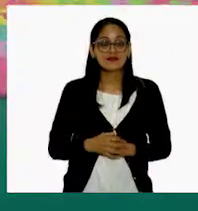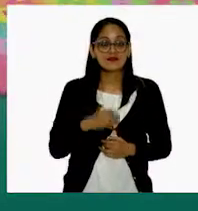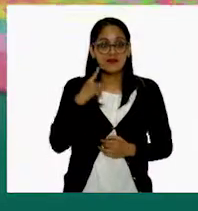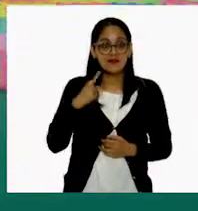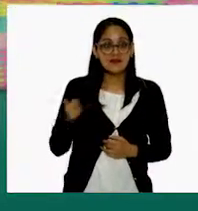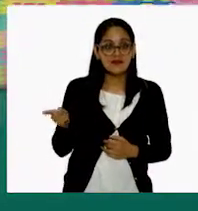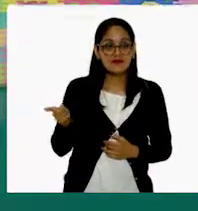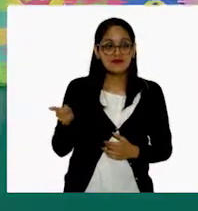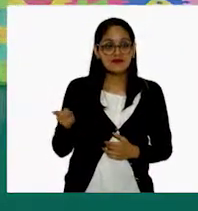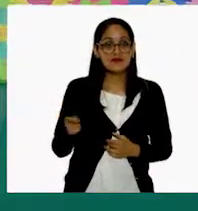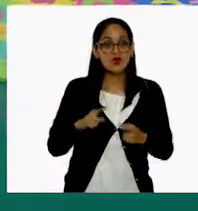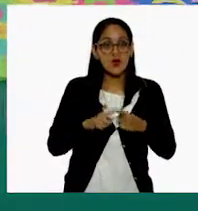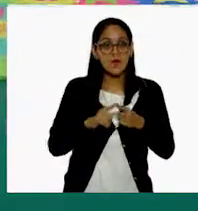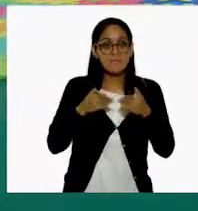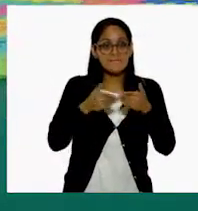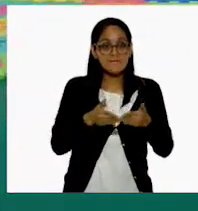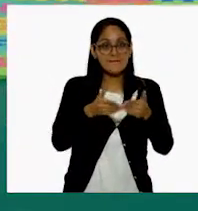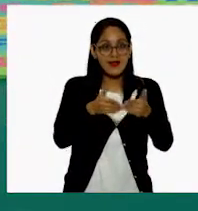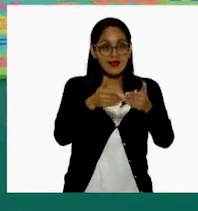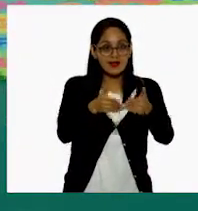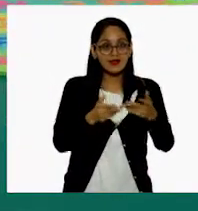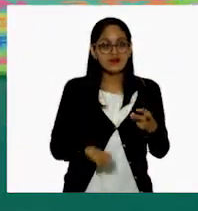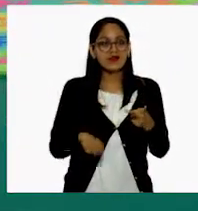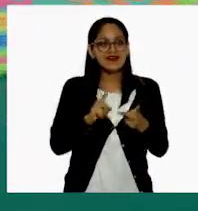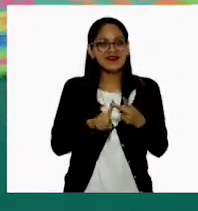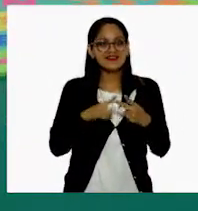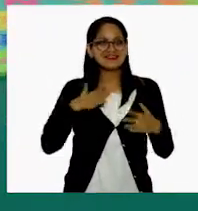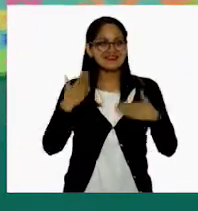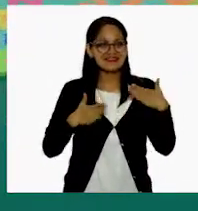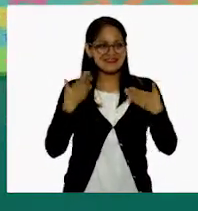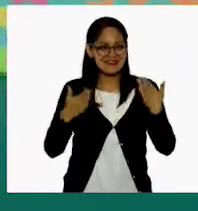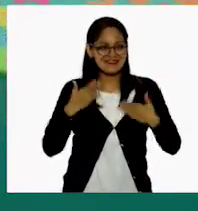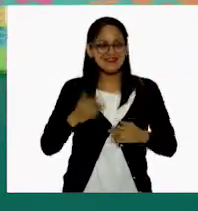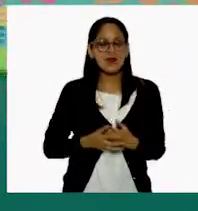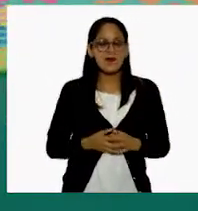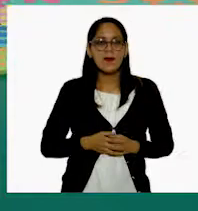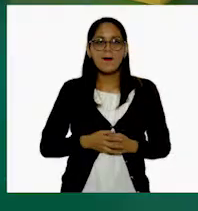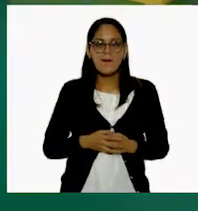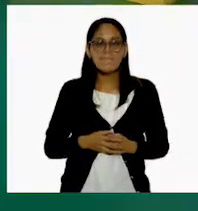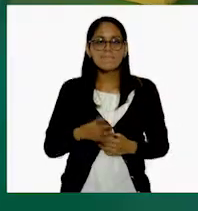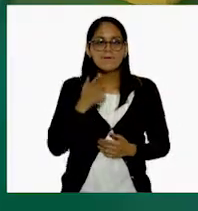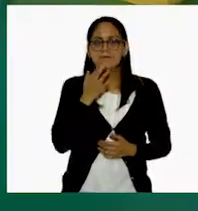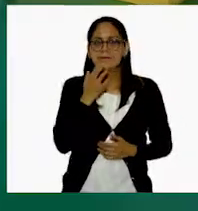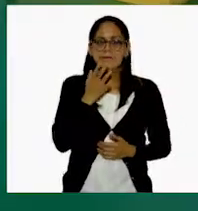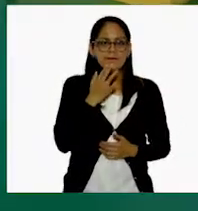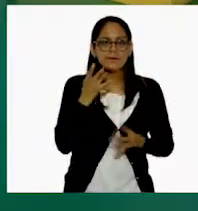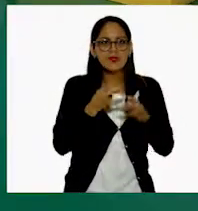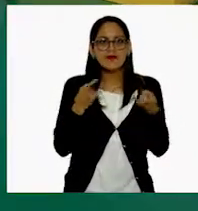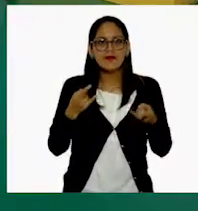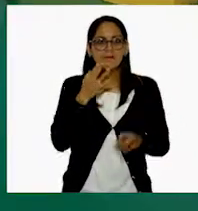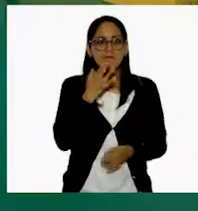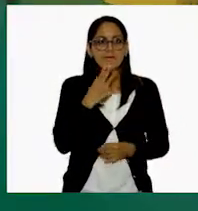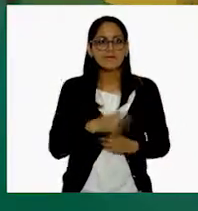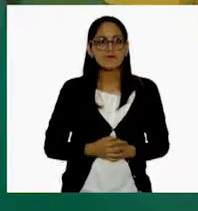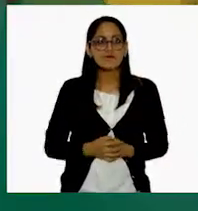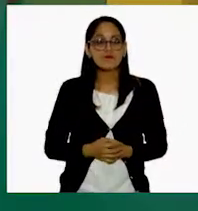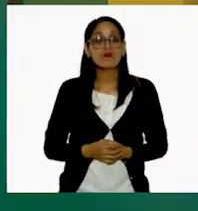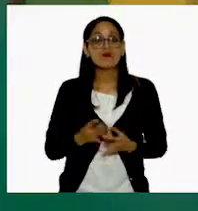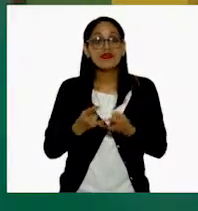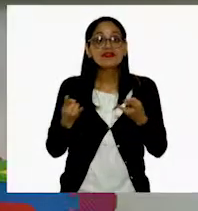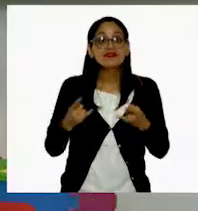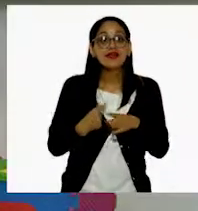Salió un barco y alegría. A ver, ¿quién piensa? ¿Quién ya tiene una